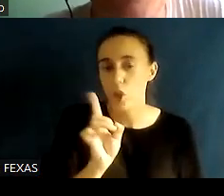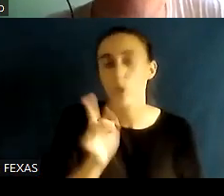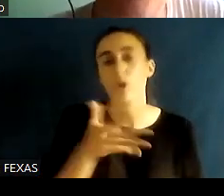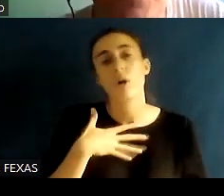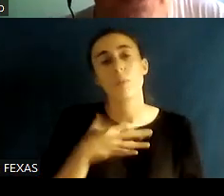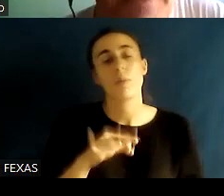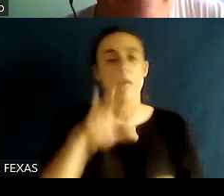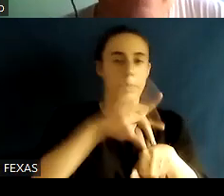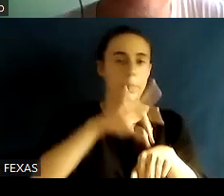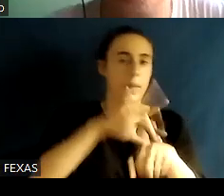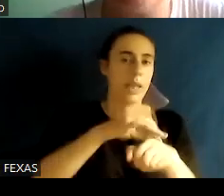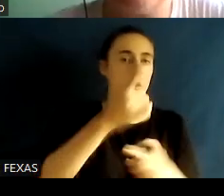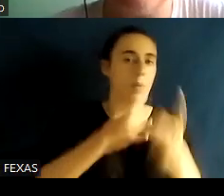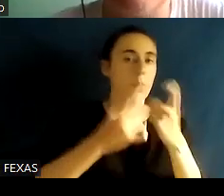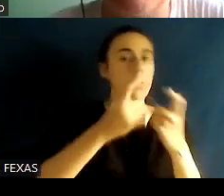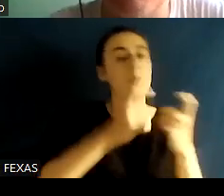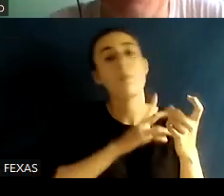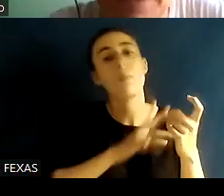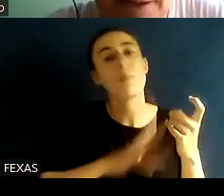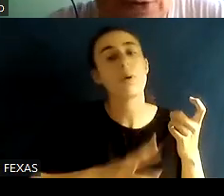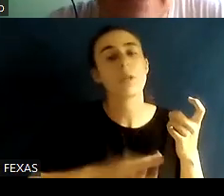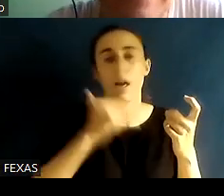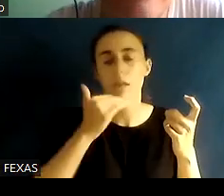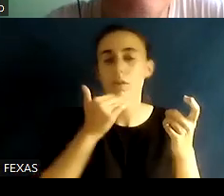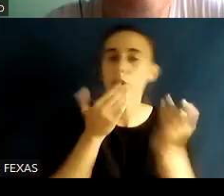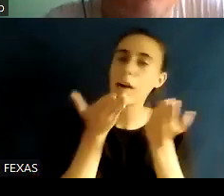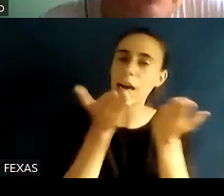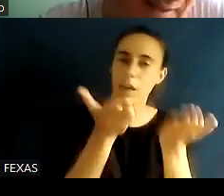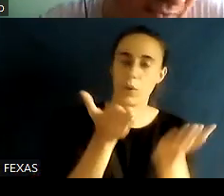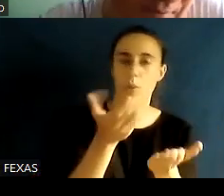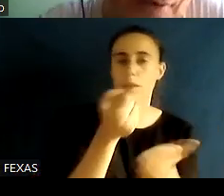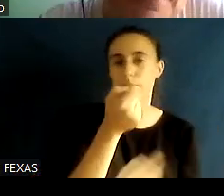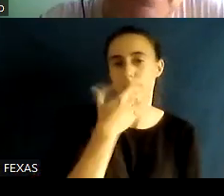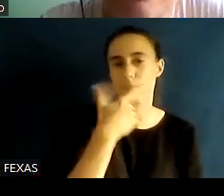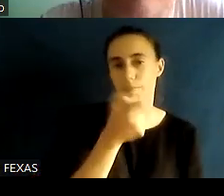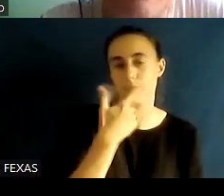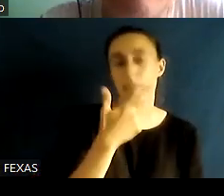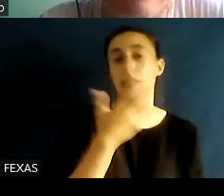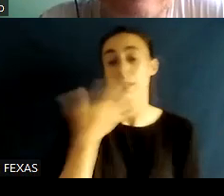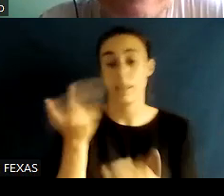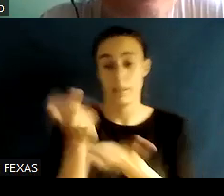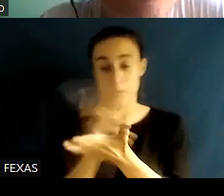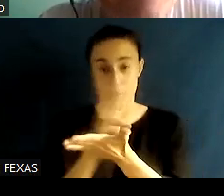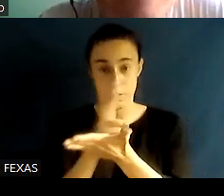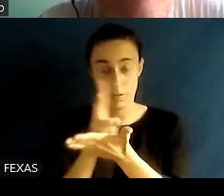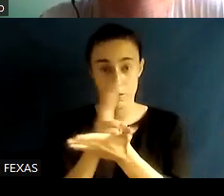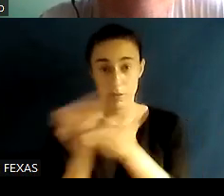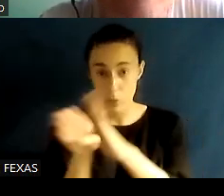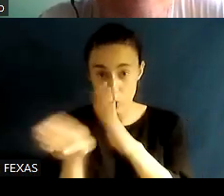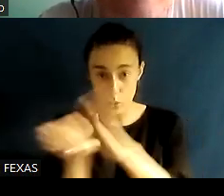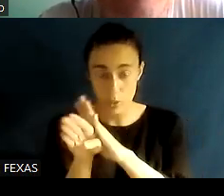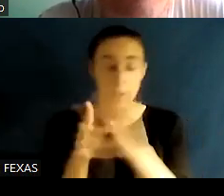con el médico por si hemos añadido algún tipo de ayuda medicamentosa. Si persiste el insomnio, pese a las medidas